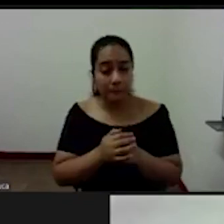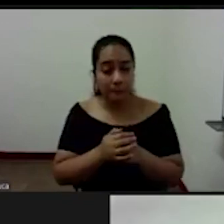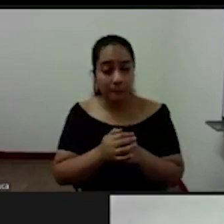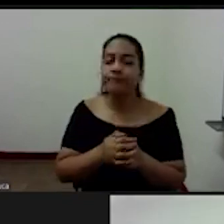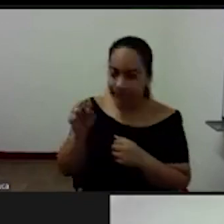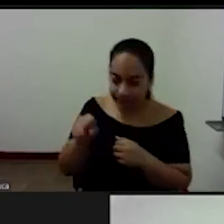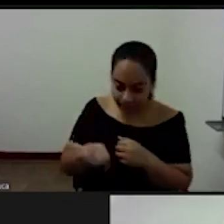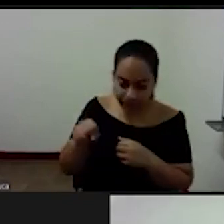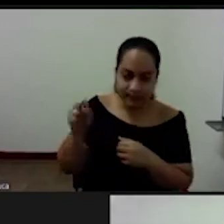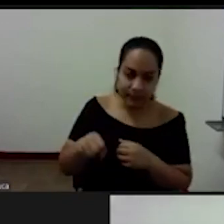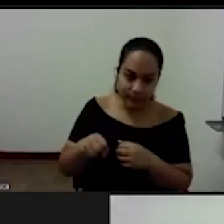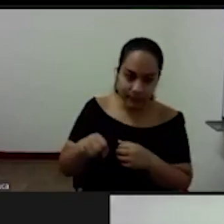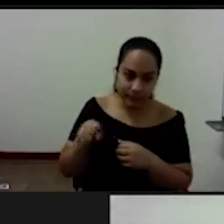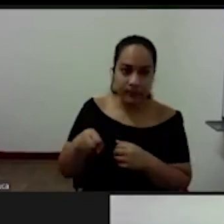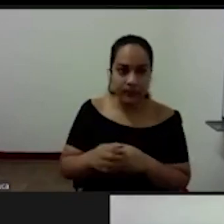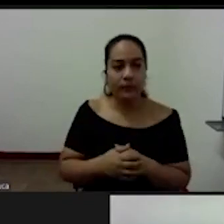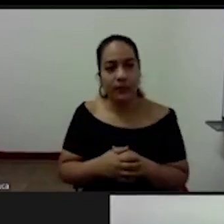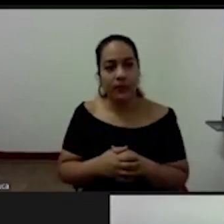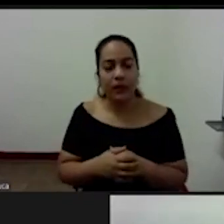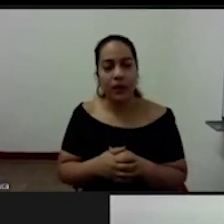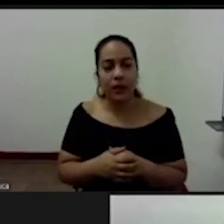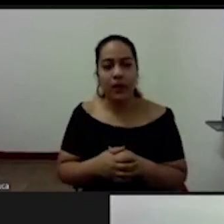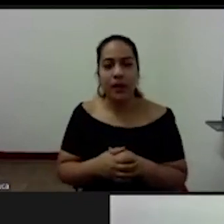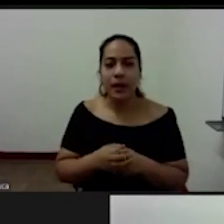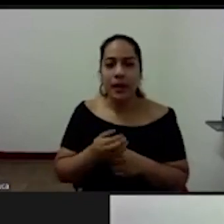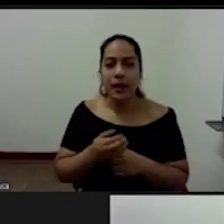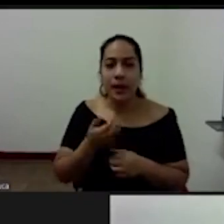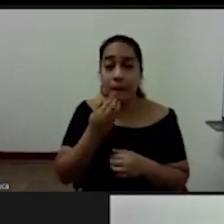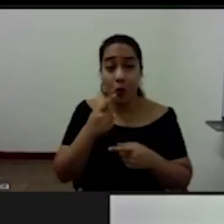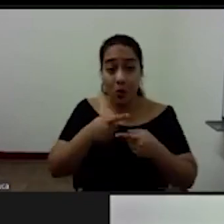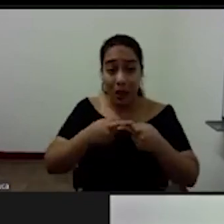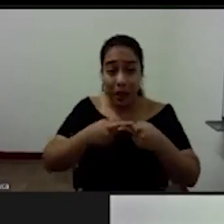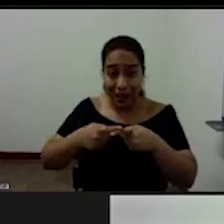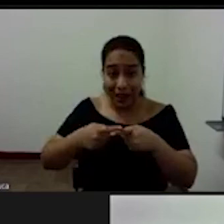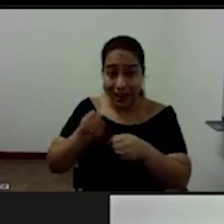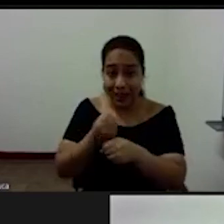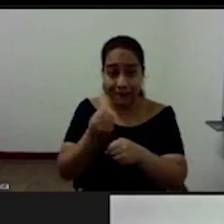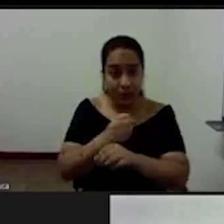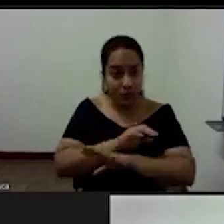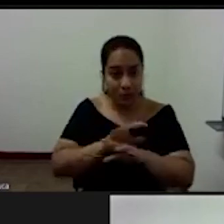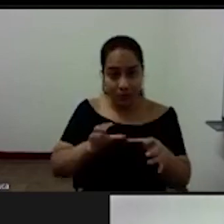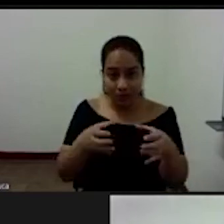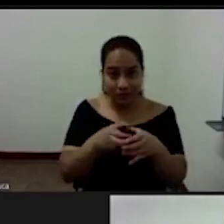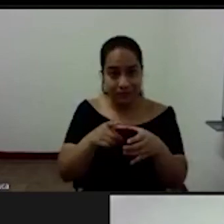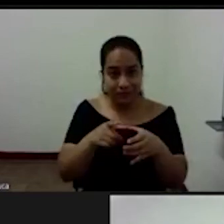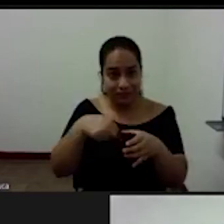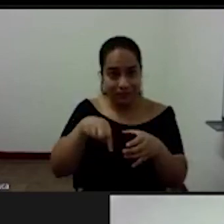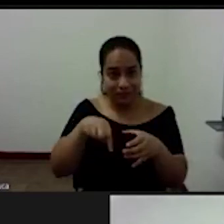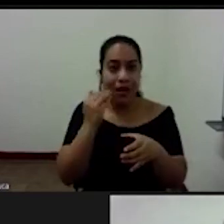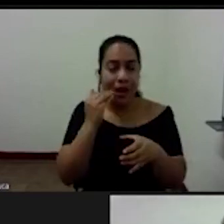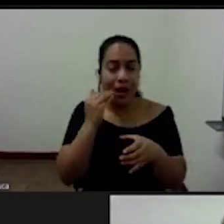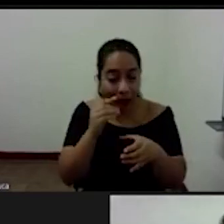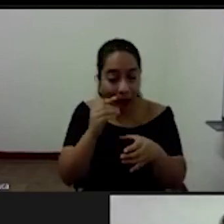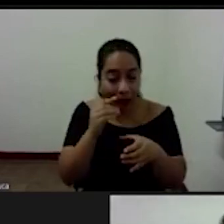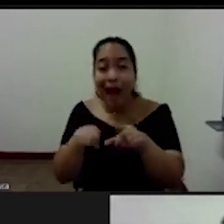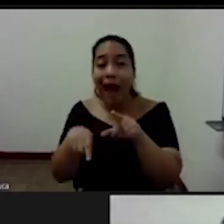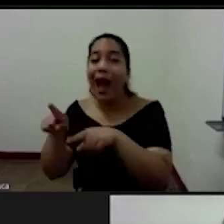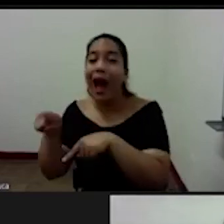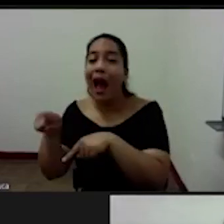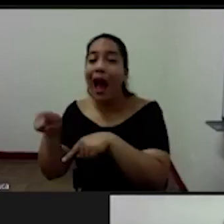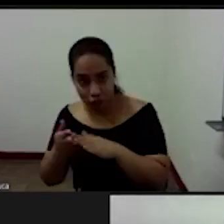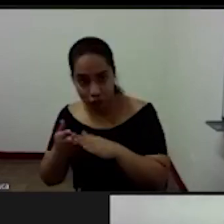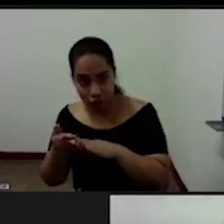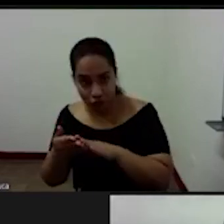Sí, eh, la labor de tejer es propia de la mujer, pero en algunas comunidades, algunos hombres